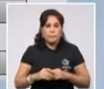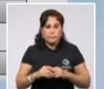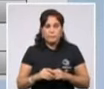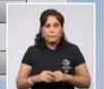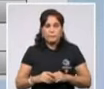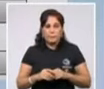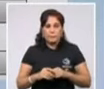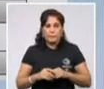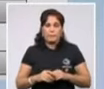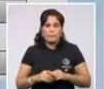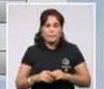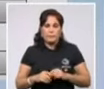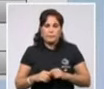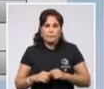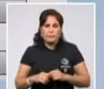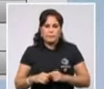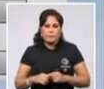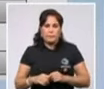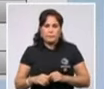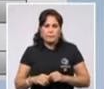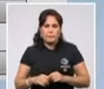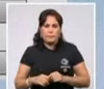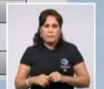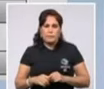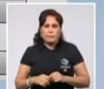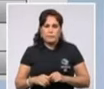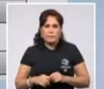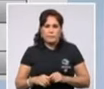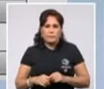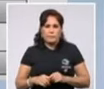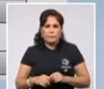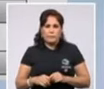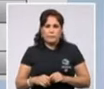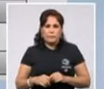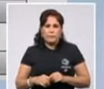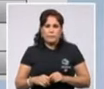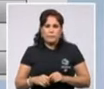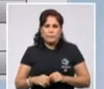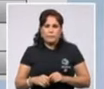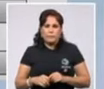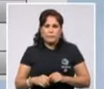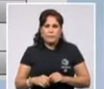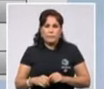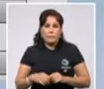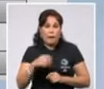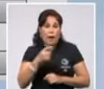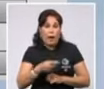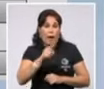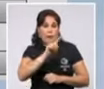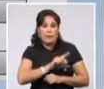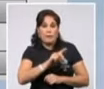con la enfermedad y con el diagnóstico ayer de